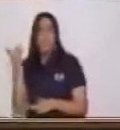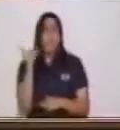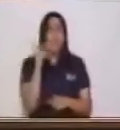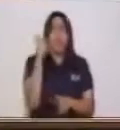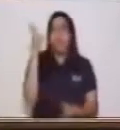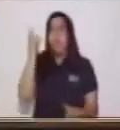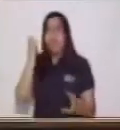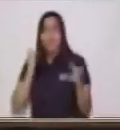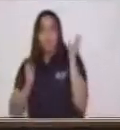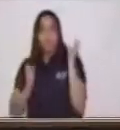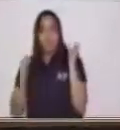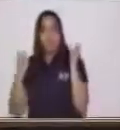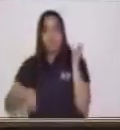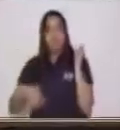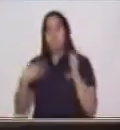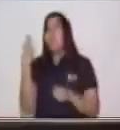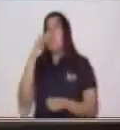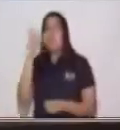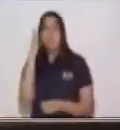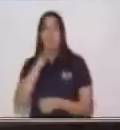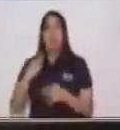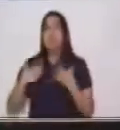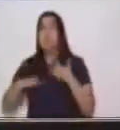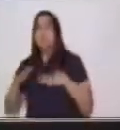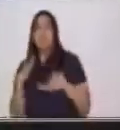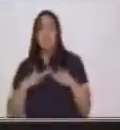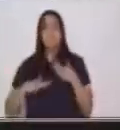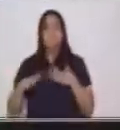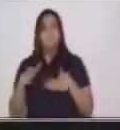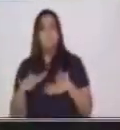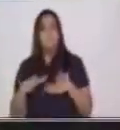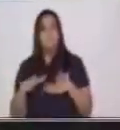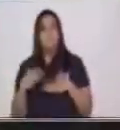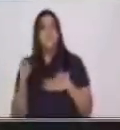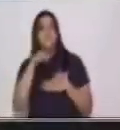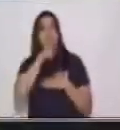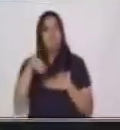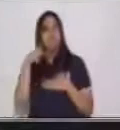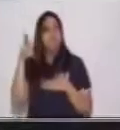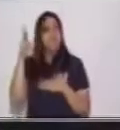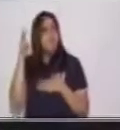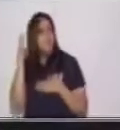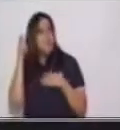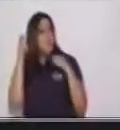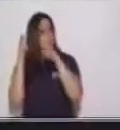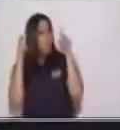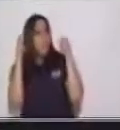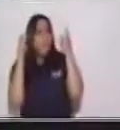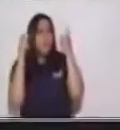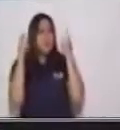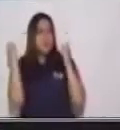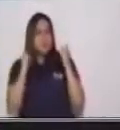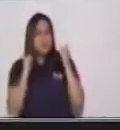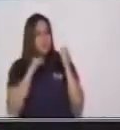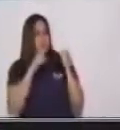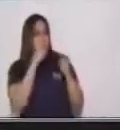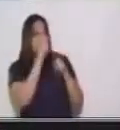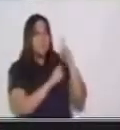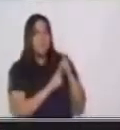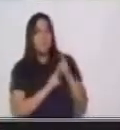Su mujer se inquietaba muchas veces. ¿Has oído un ruido extraño?, le preguntaba.